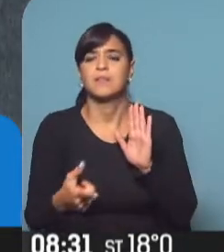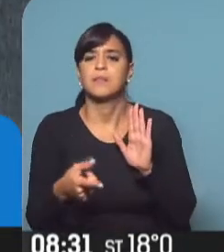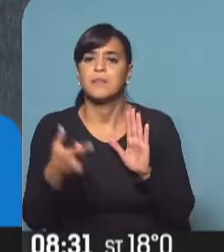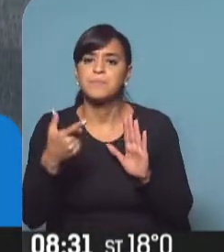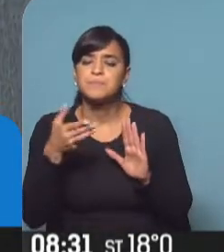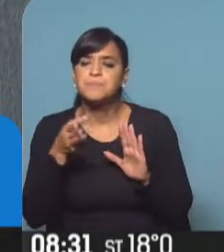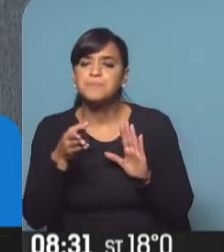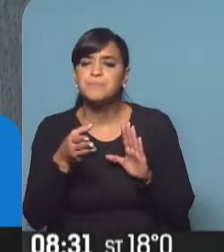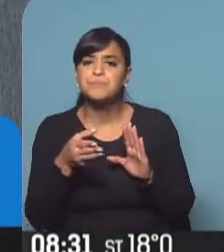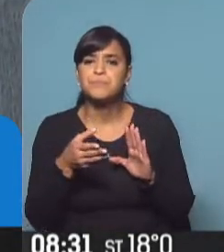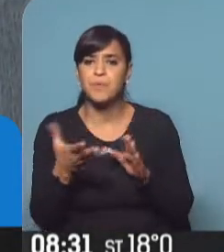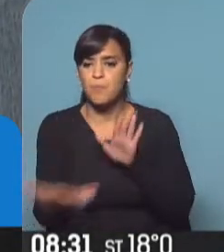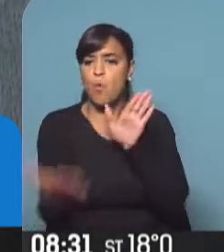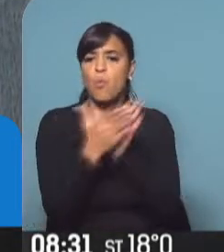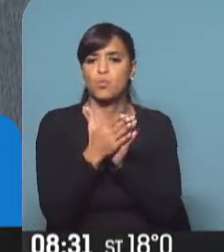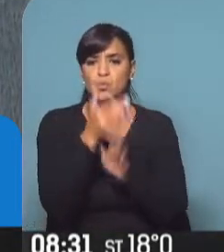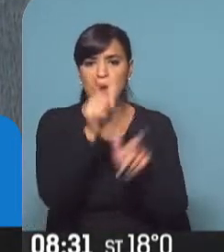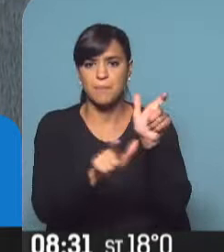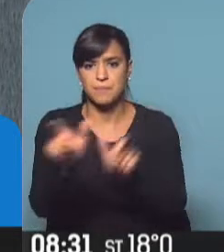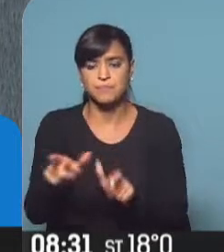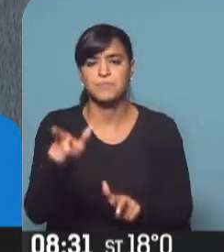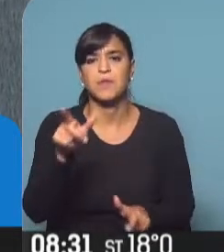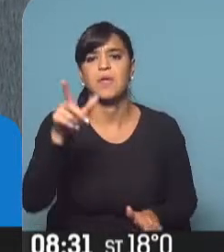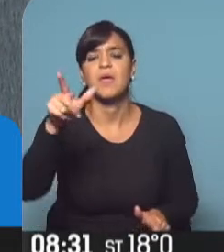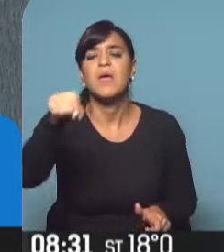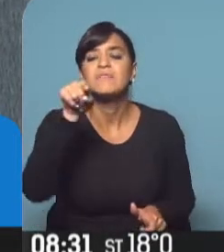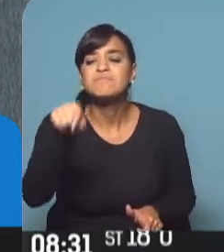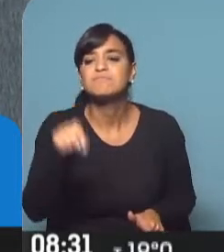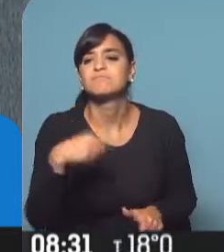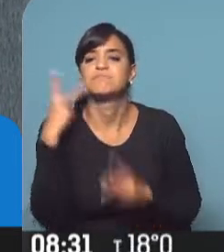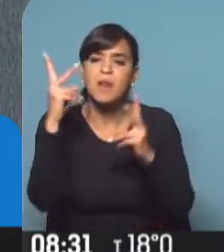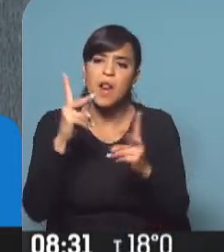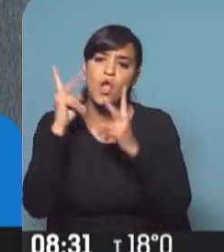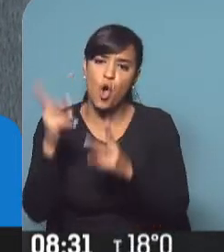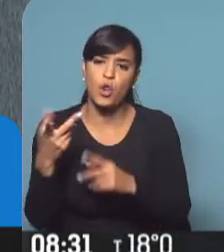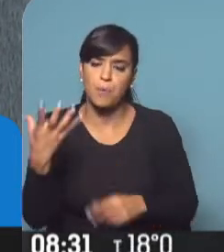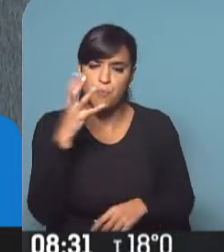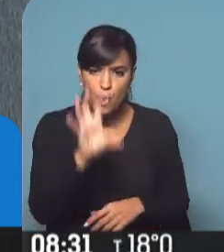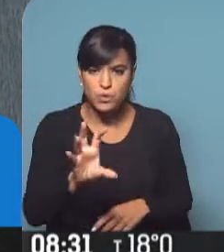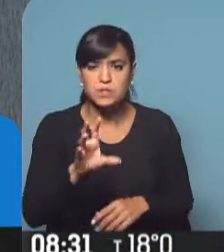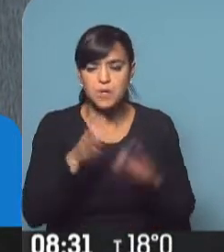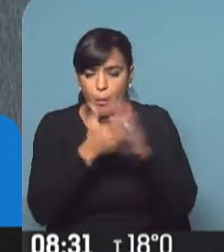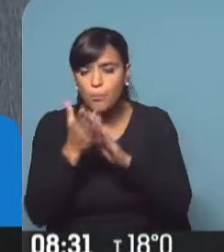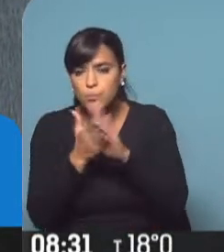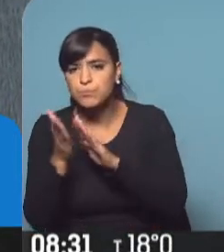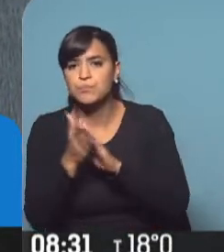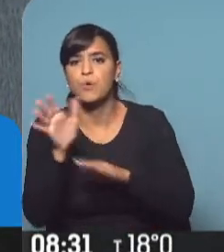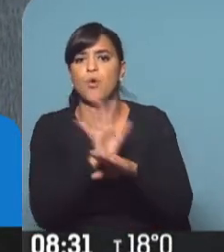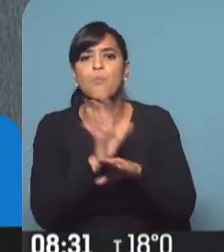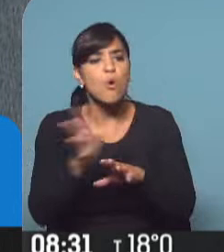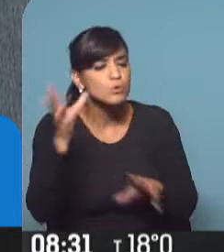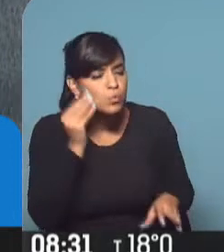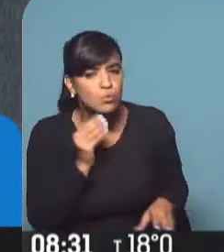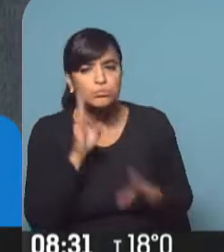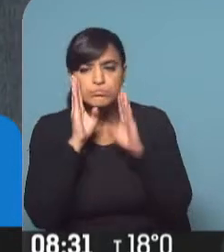proyecto que se construyó con la gente mayor que ya viene recorriendo hace mucho tiempo la provincia y y construyendo esto desde la escucha